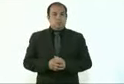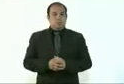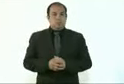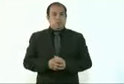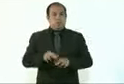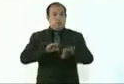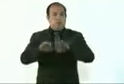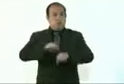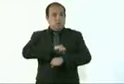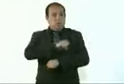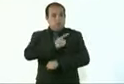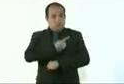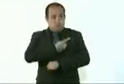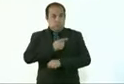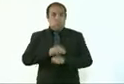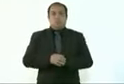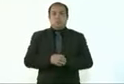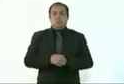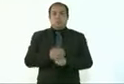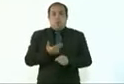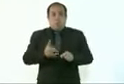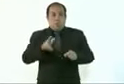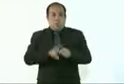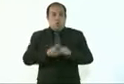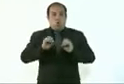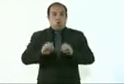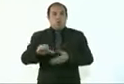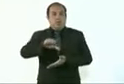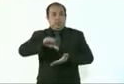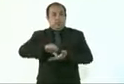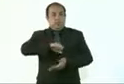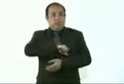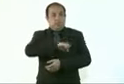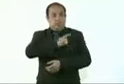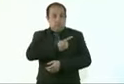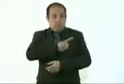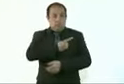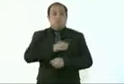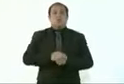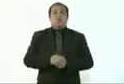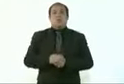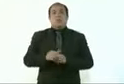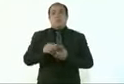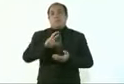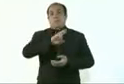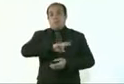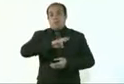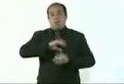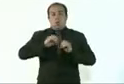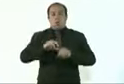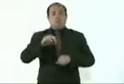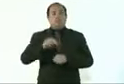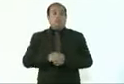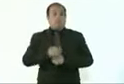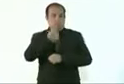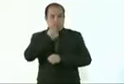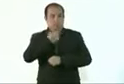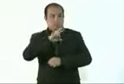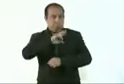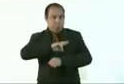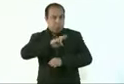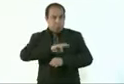personal de salud y hospitales o centros de salud privados o medicina privada,